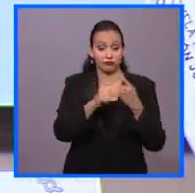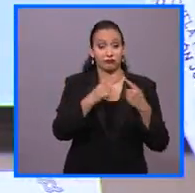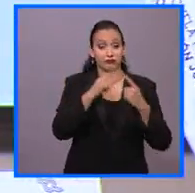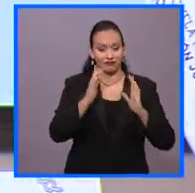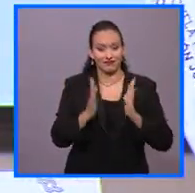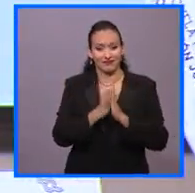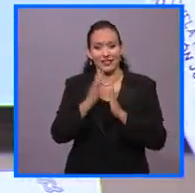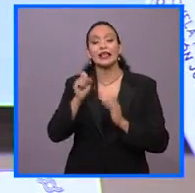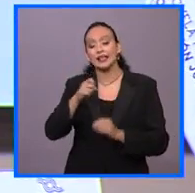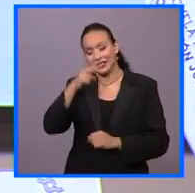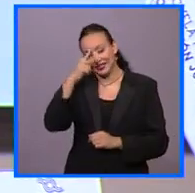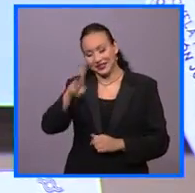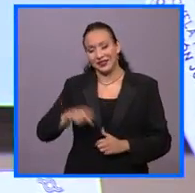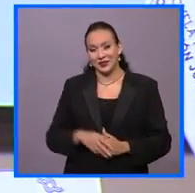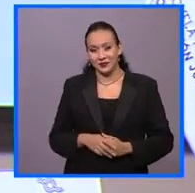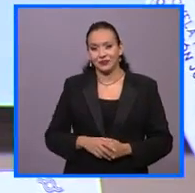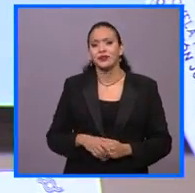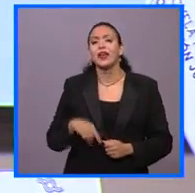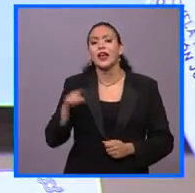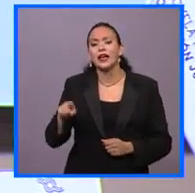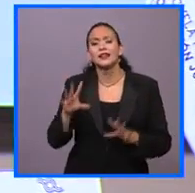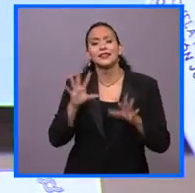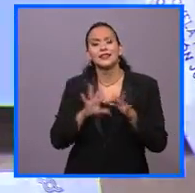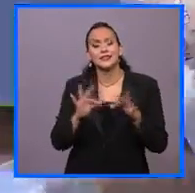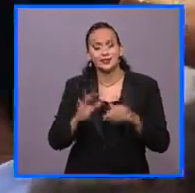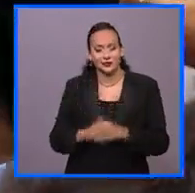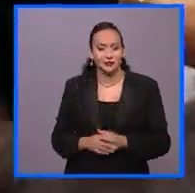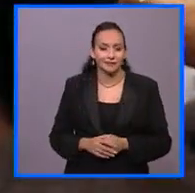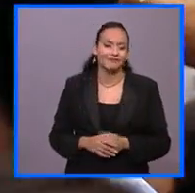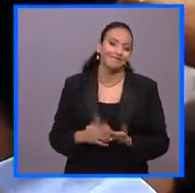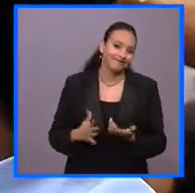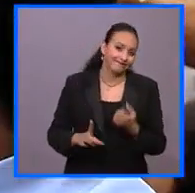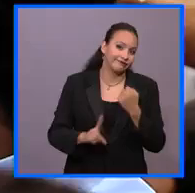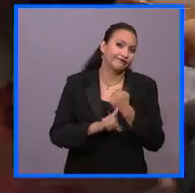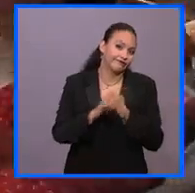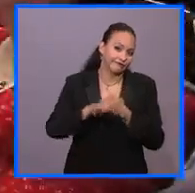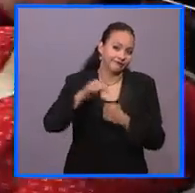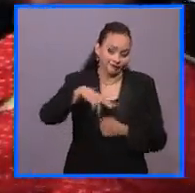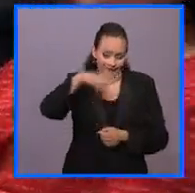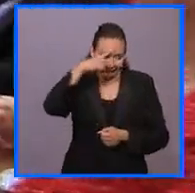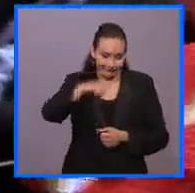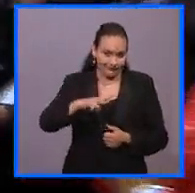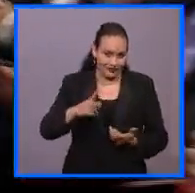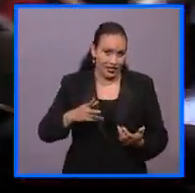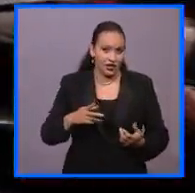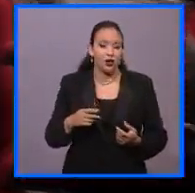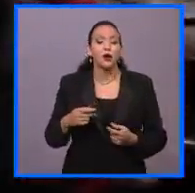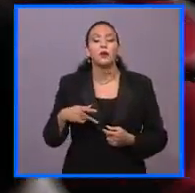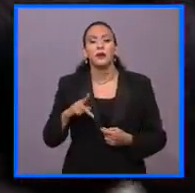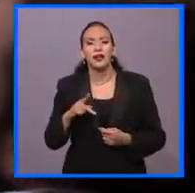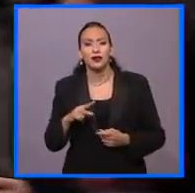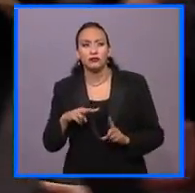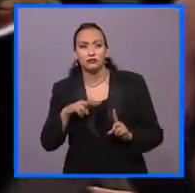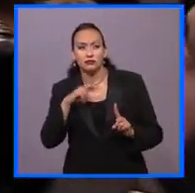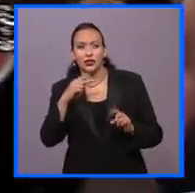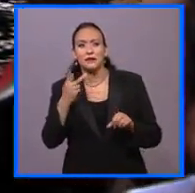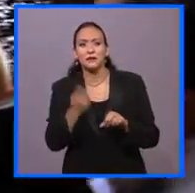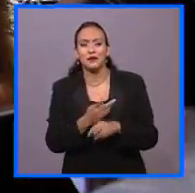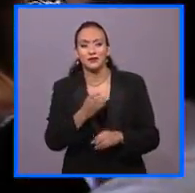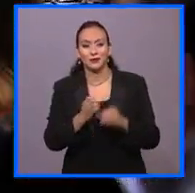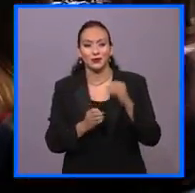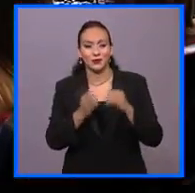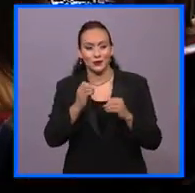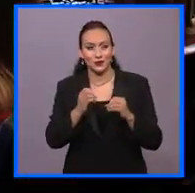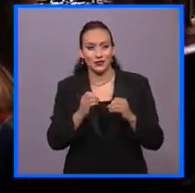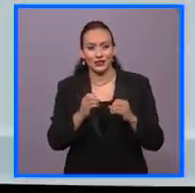Iberoamérica, incluido México, quienes destacaron que ante los diversos conflictos que se viven en la actualidad, la mirada desde la formación judicial